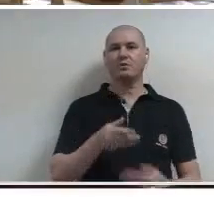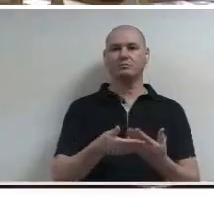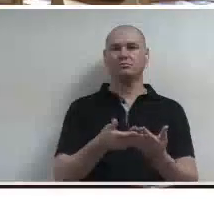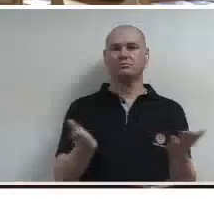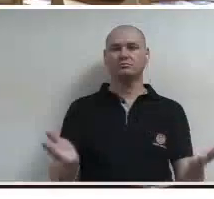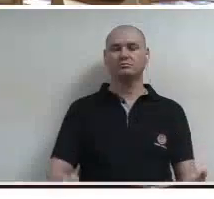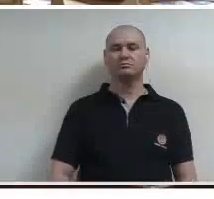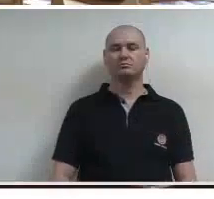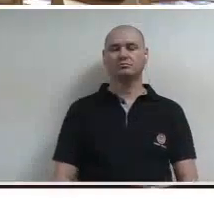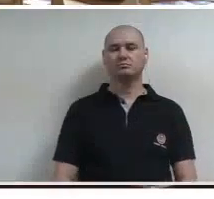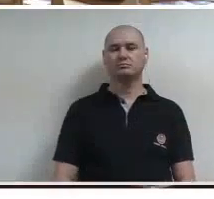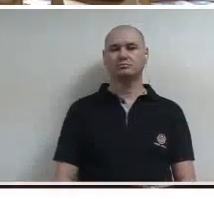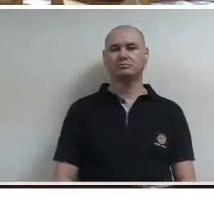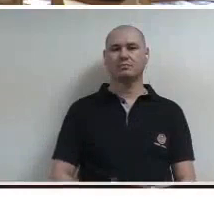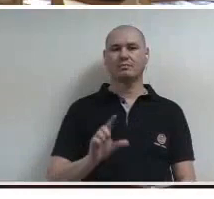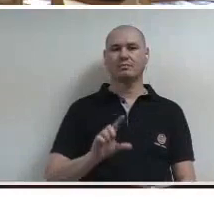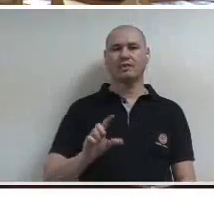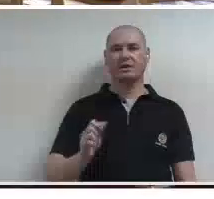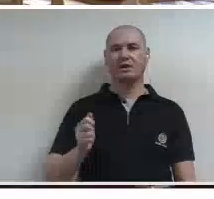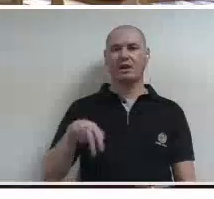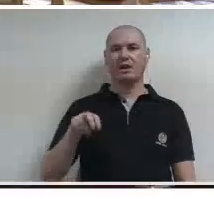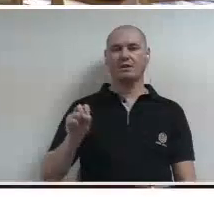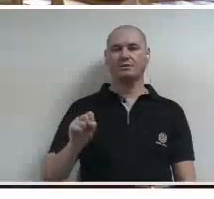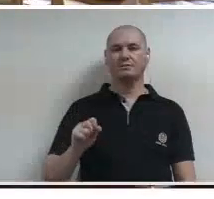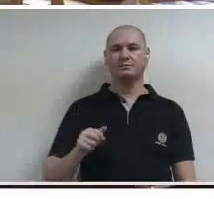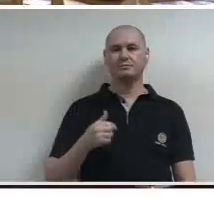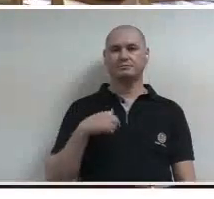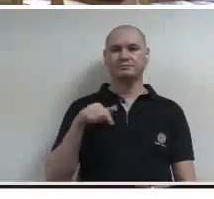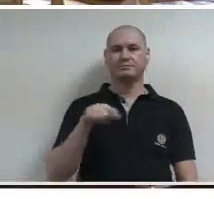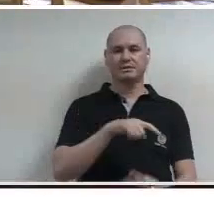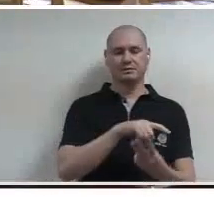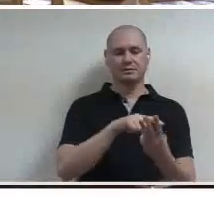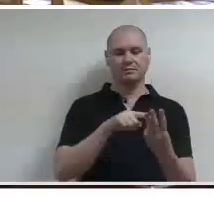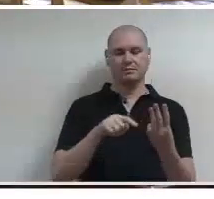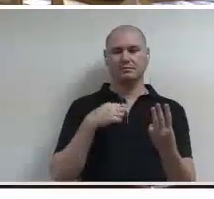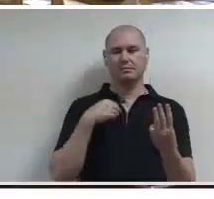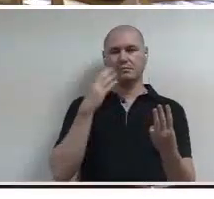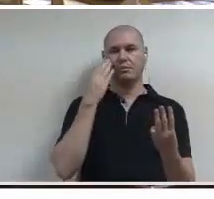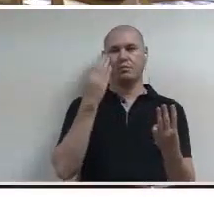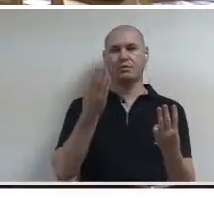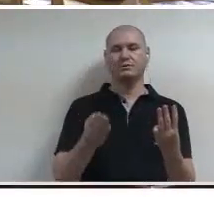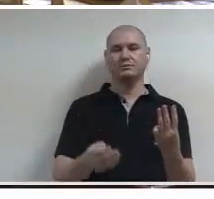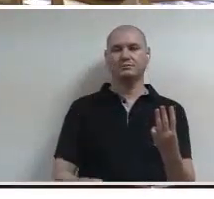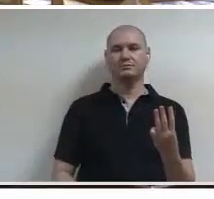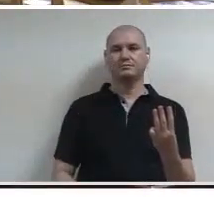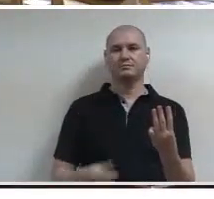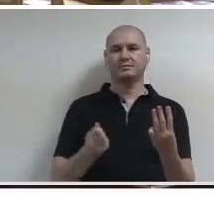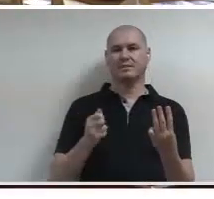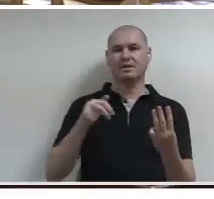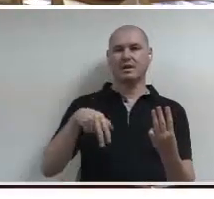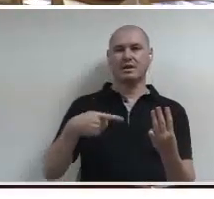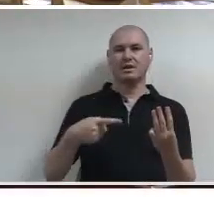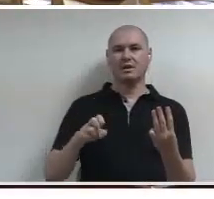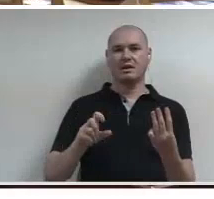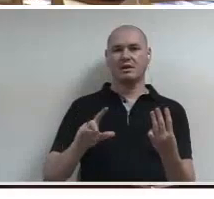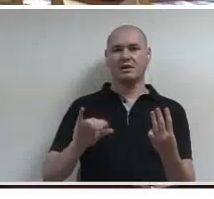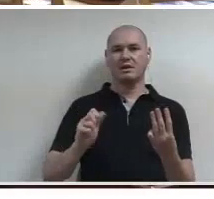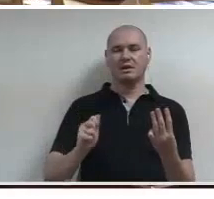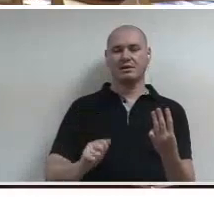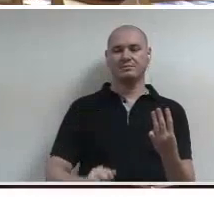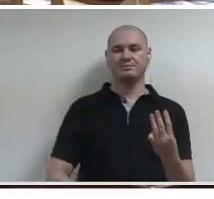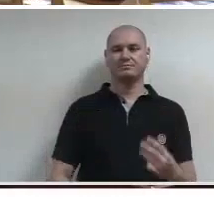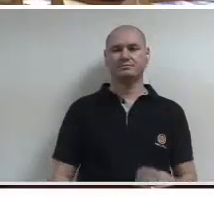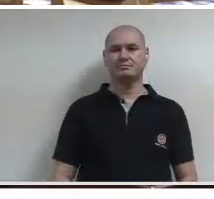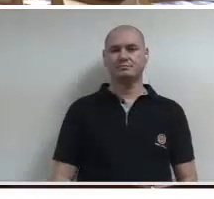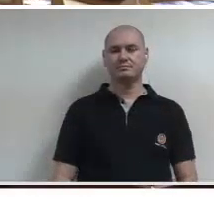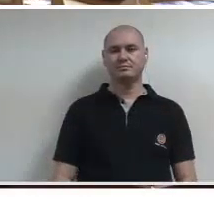Bordenave. Puta Pende Popen, ministra María Carolina Llanes, co Atupe Ayure, abogada